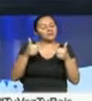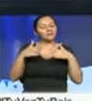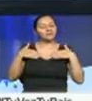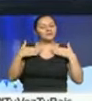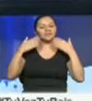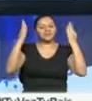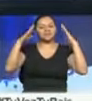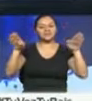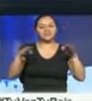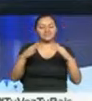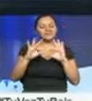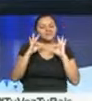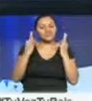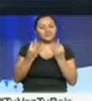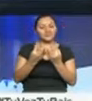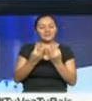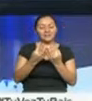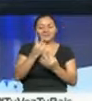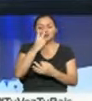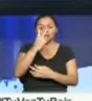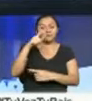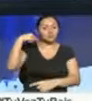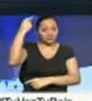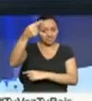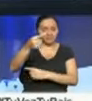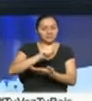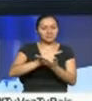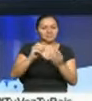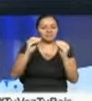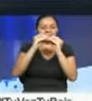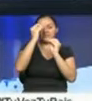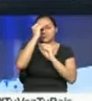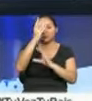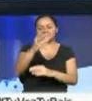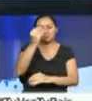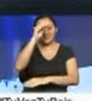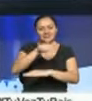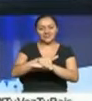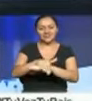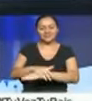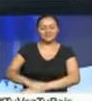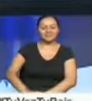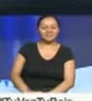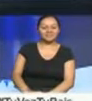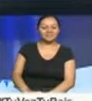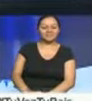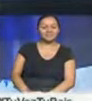Navidad junto a sus seres queridos. Nos veremos la próxima semana con más información. Muy buenas tardes.